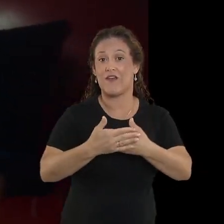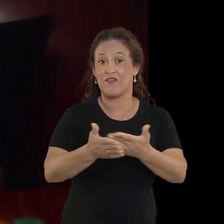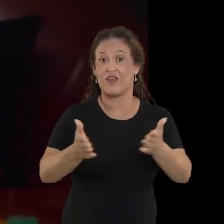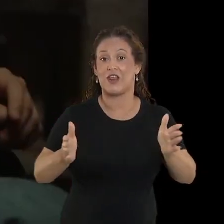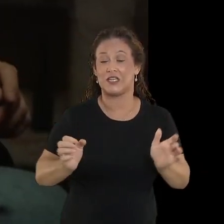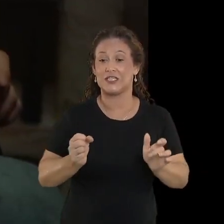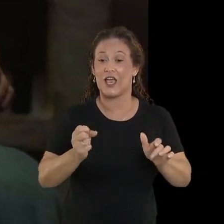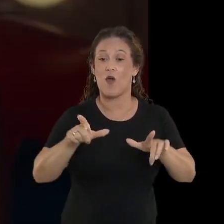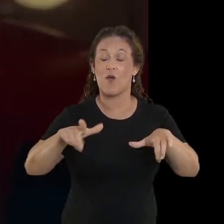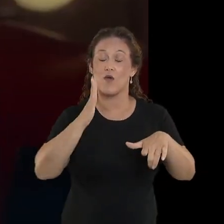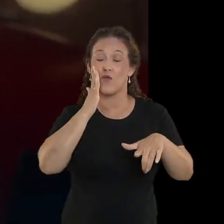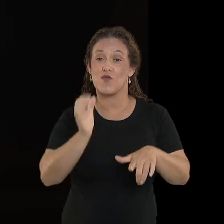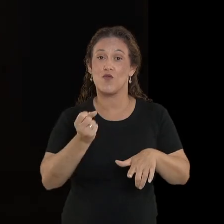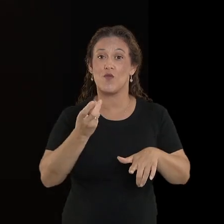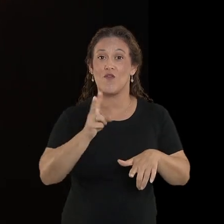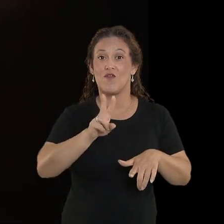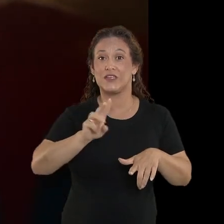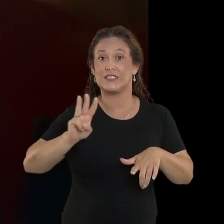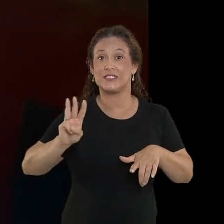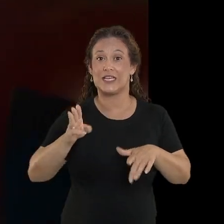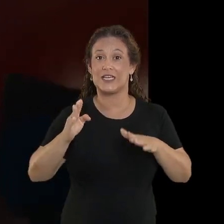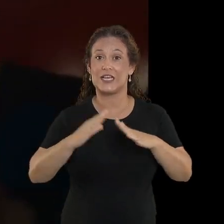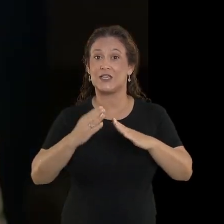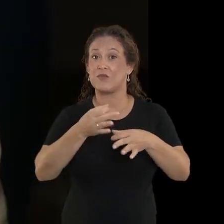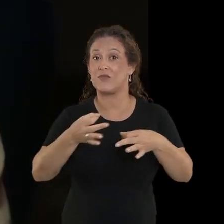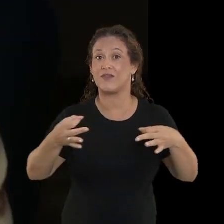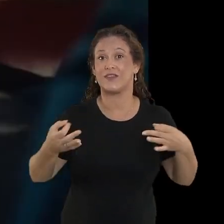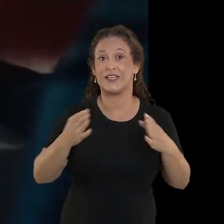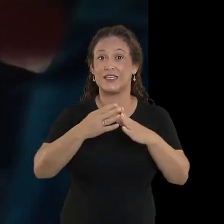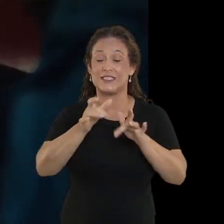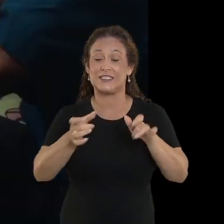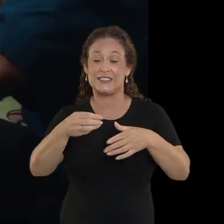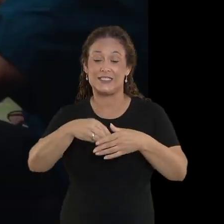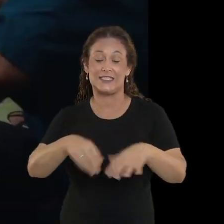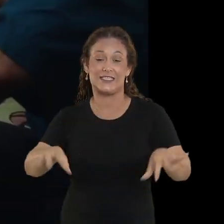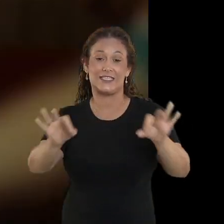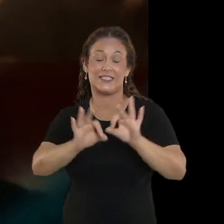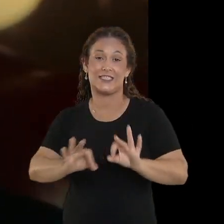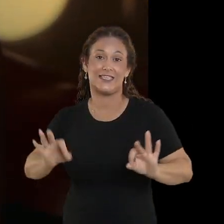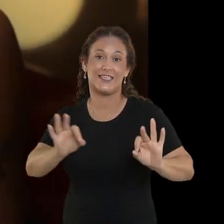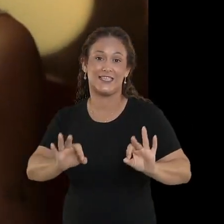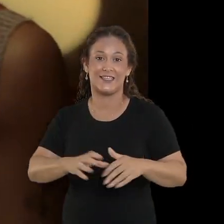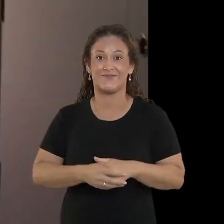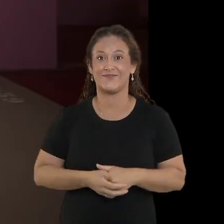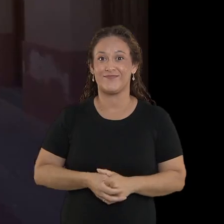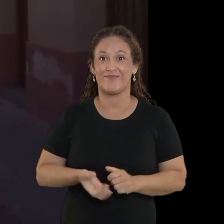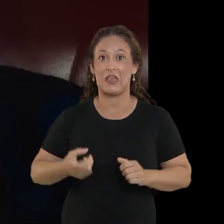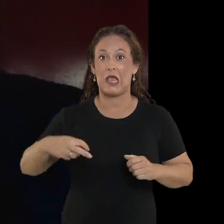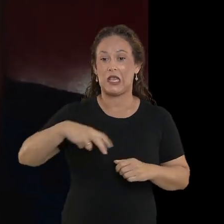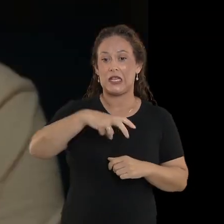cuarto 23. La noche perfecta, en mi casa no hay nadie, Don Julio 70 y te ves otra